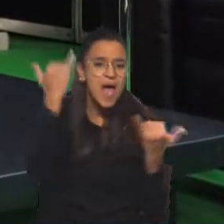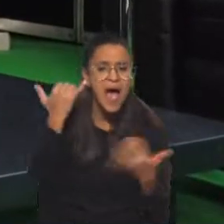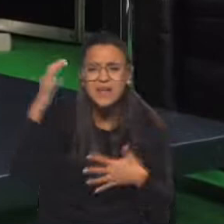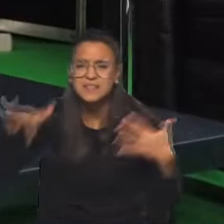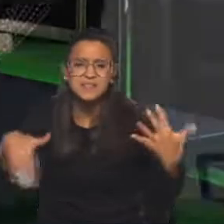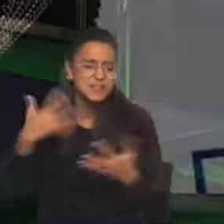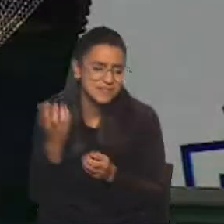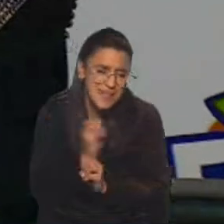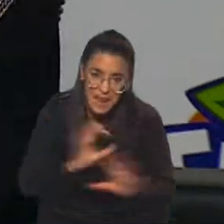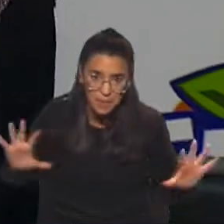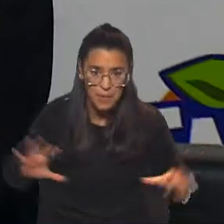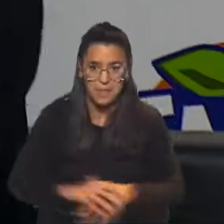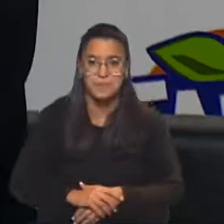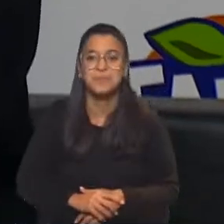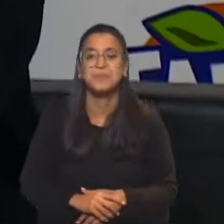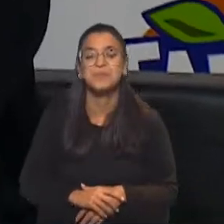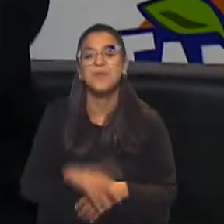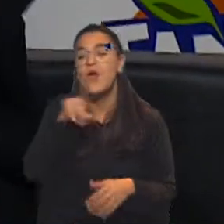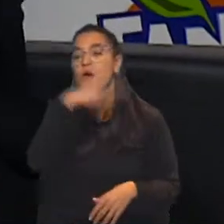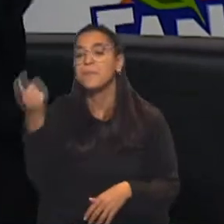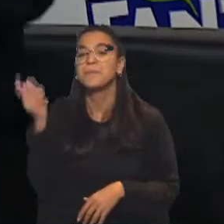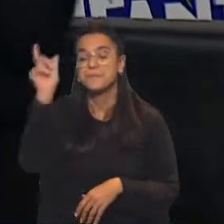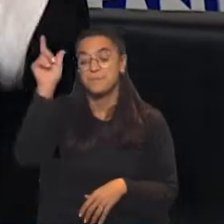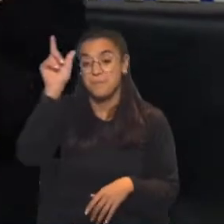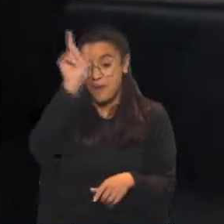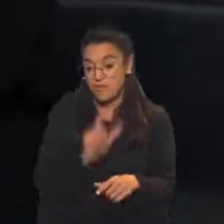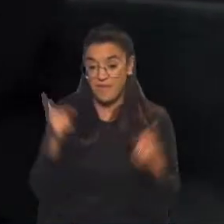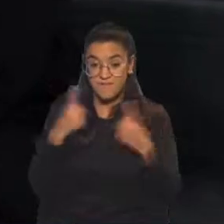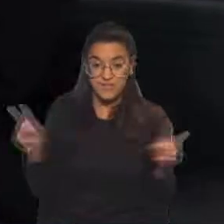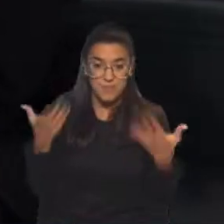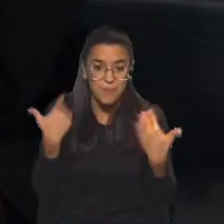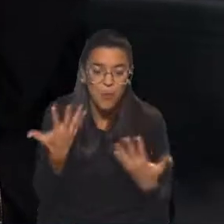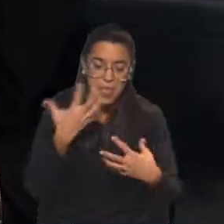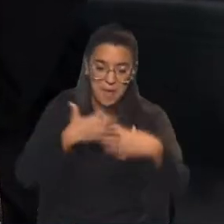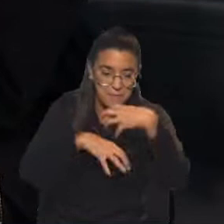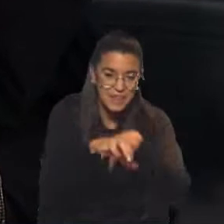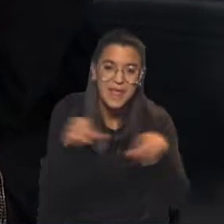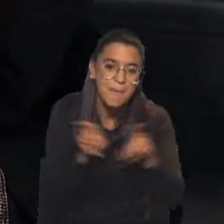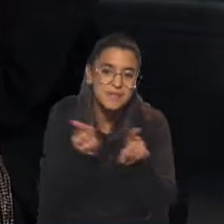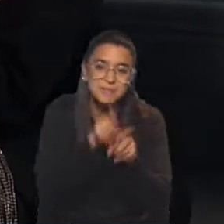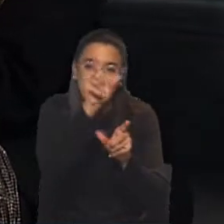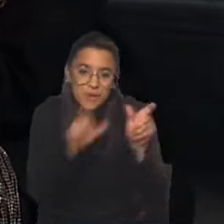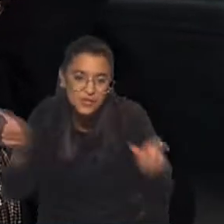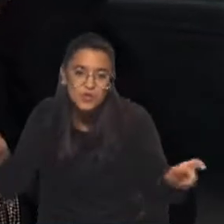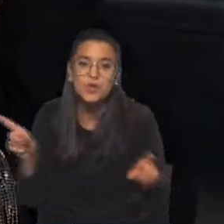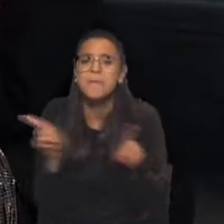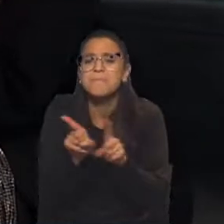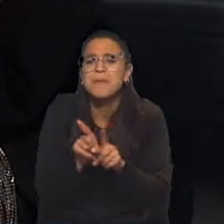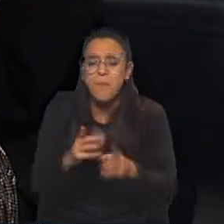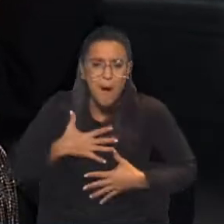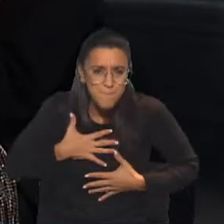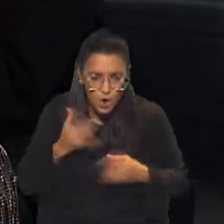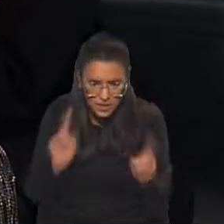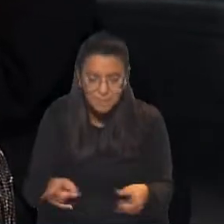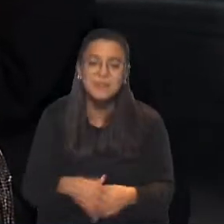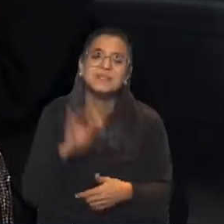una cosa terrible. Con otro personaje que la gente pueda tener la misma empatía que tuvo con vos, el mismo amor también.